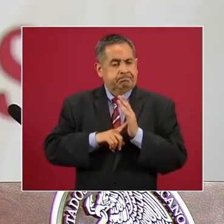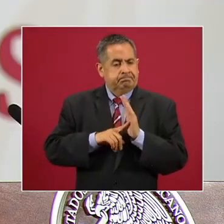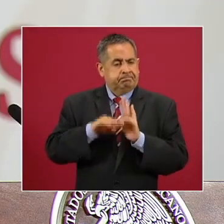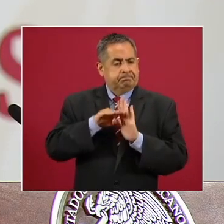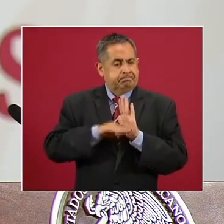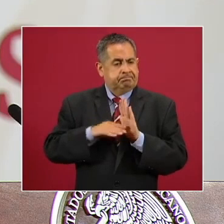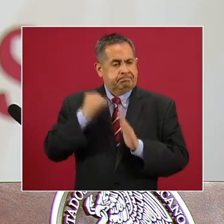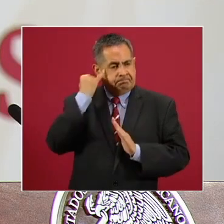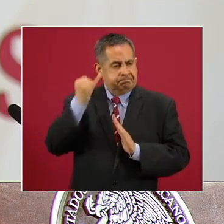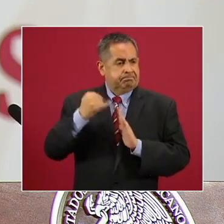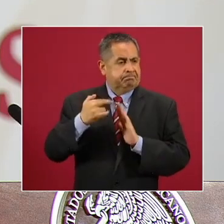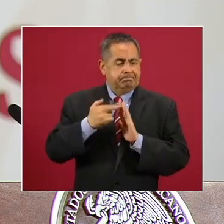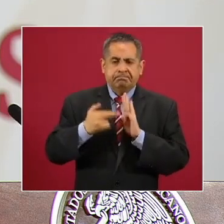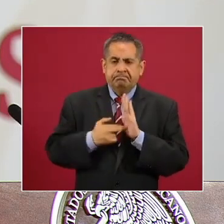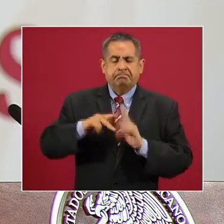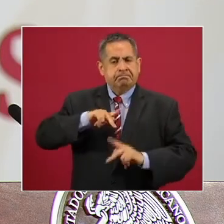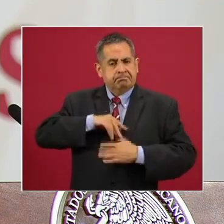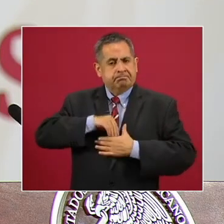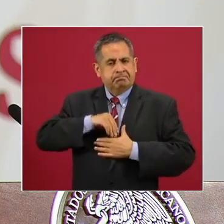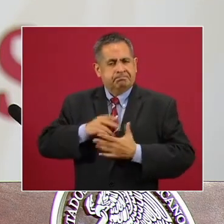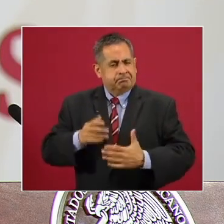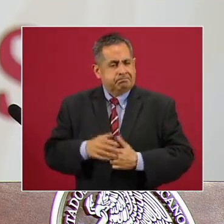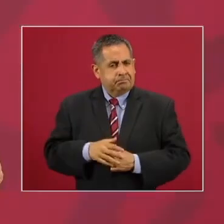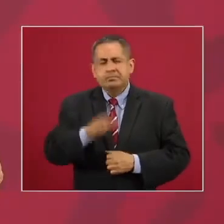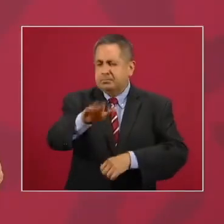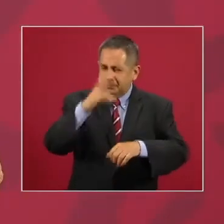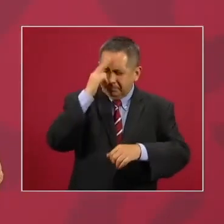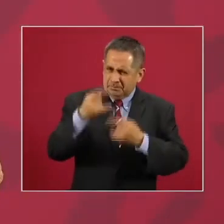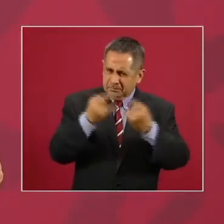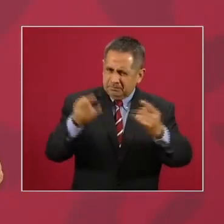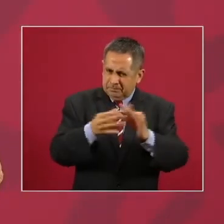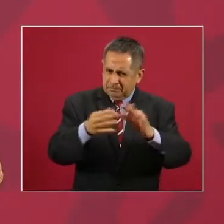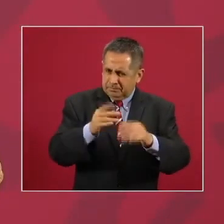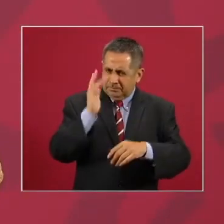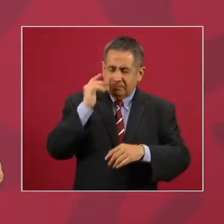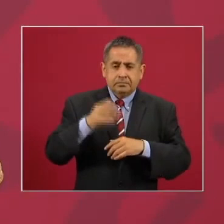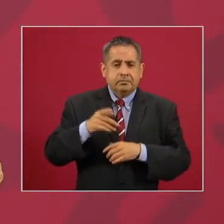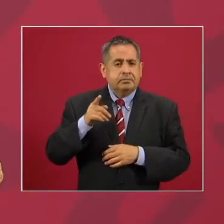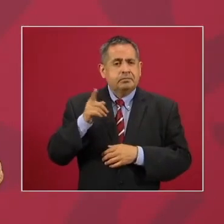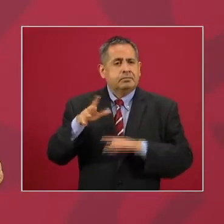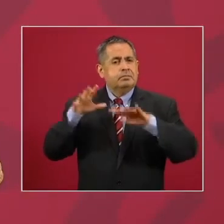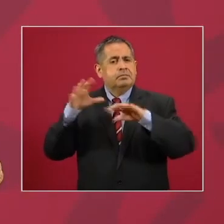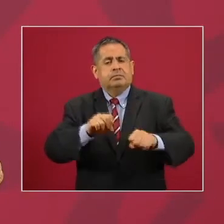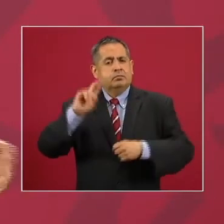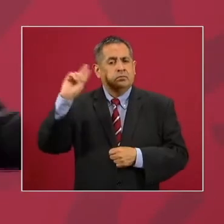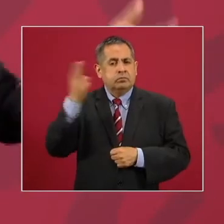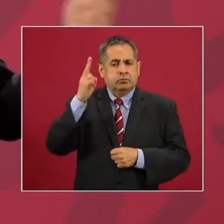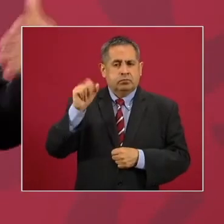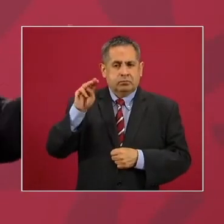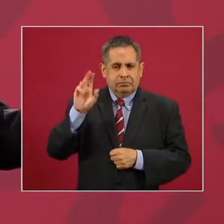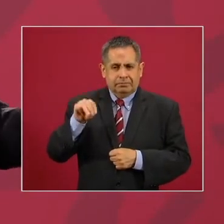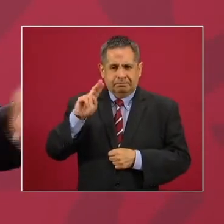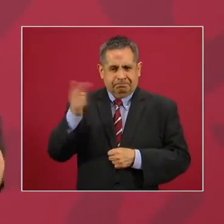porque tengo ideales. Les conté. Bueno, ya después se va por otro lado, pero la idea, pues ahí